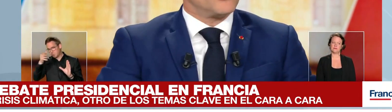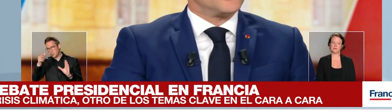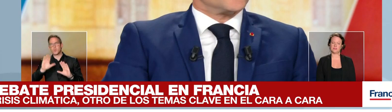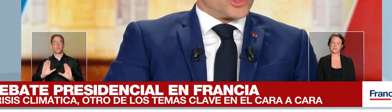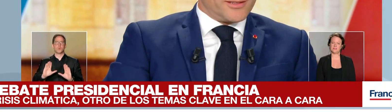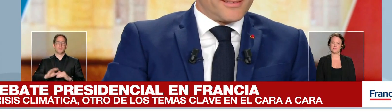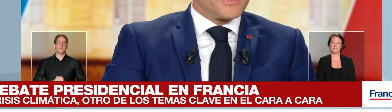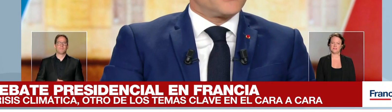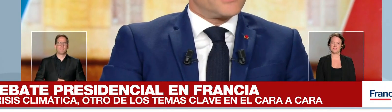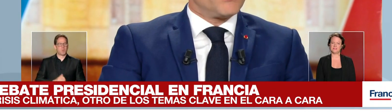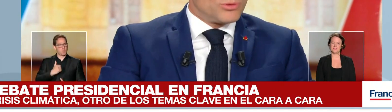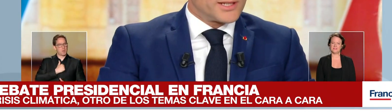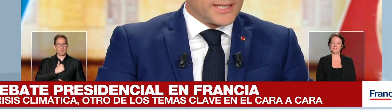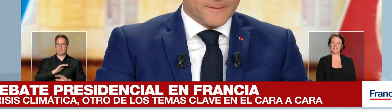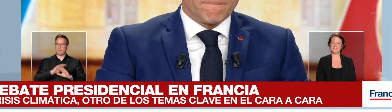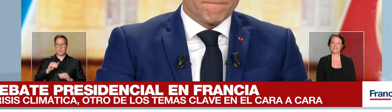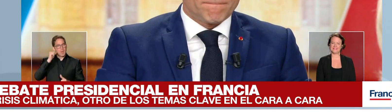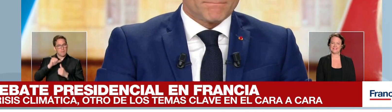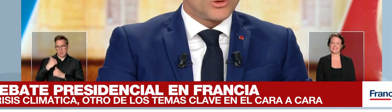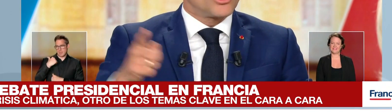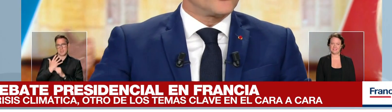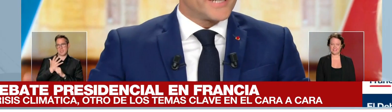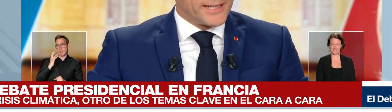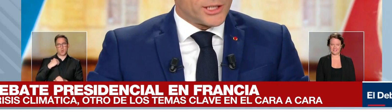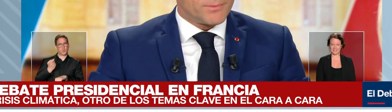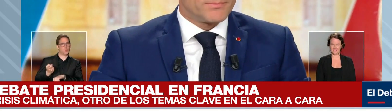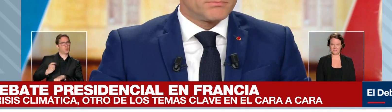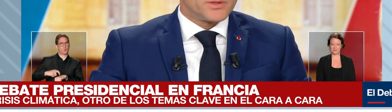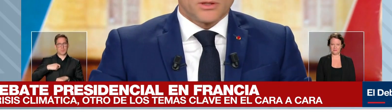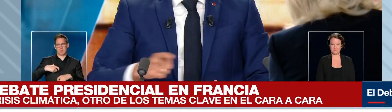instalado con las inversiones que yo decidí desde el principio del quinquenio,